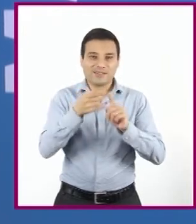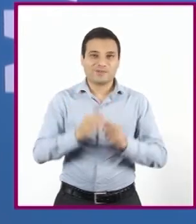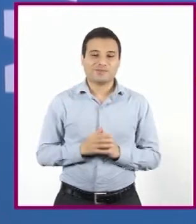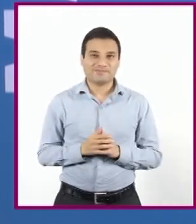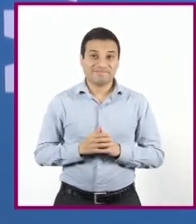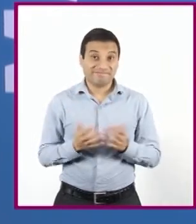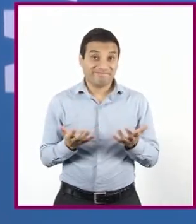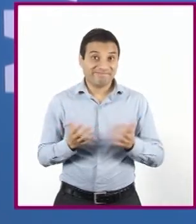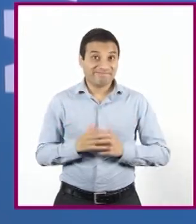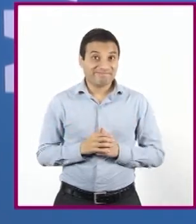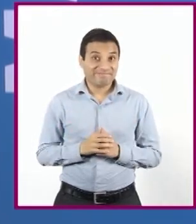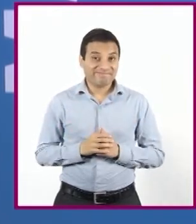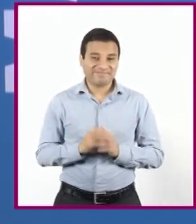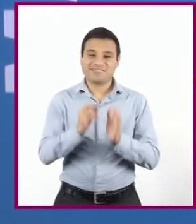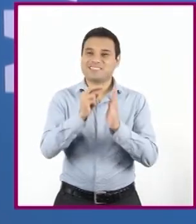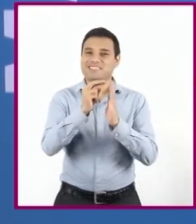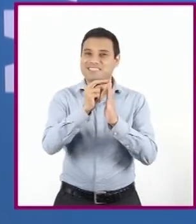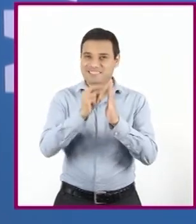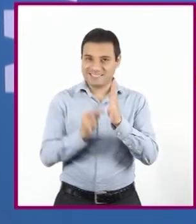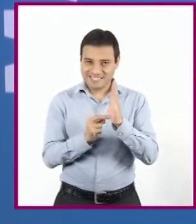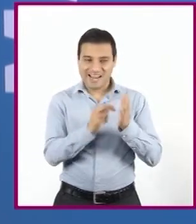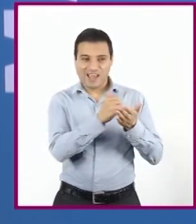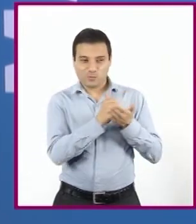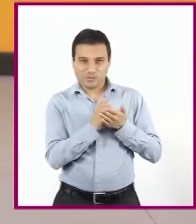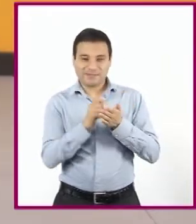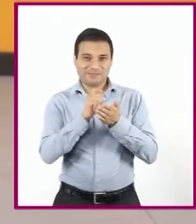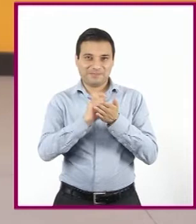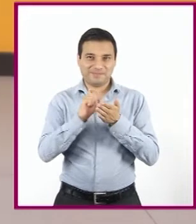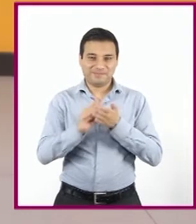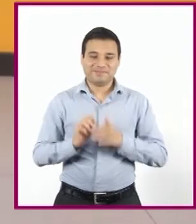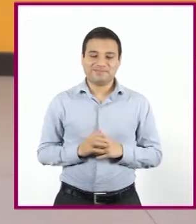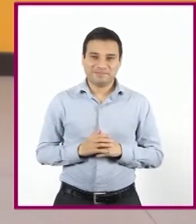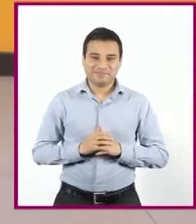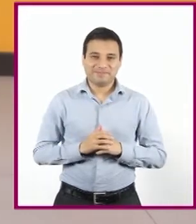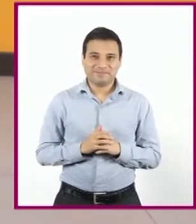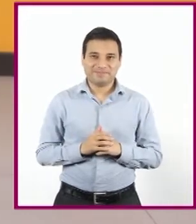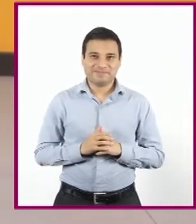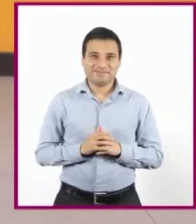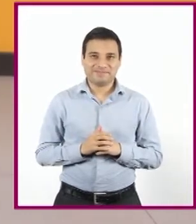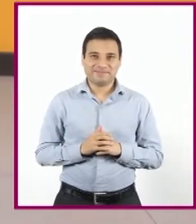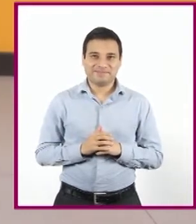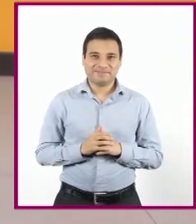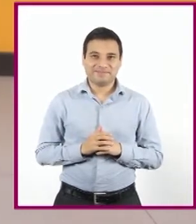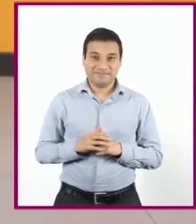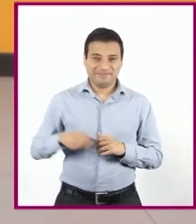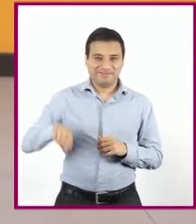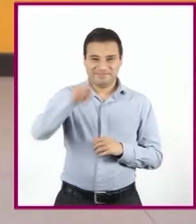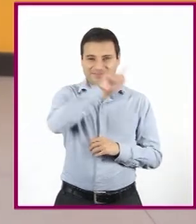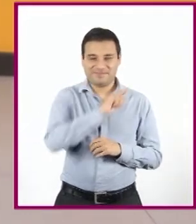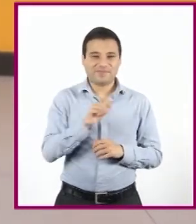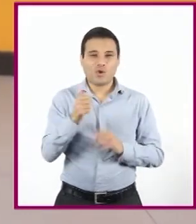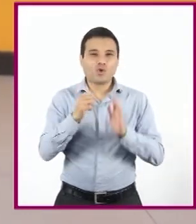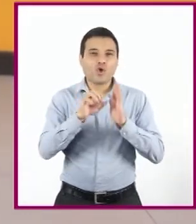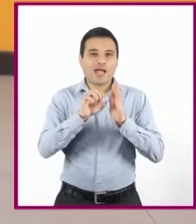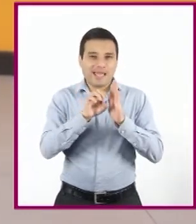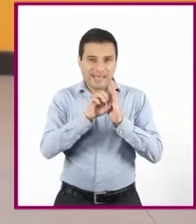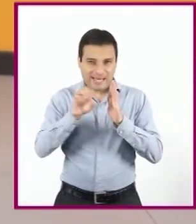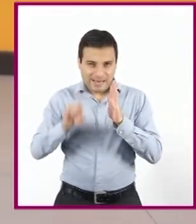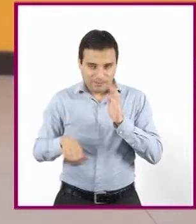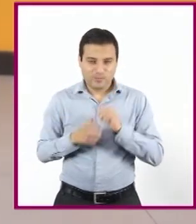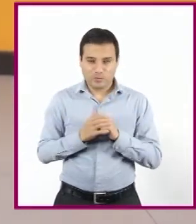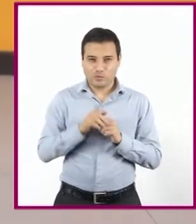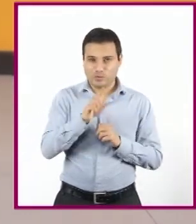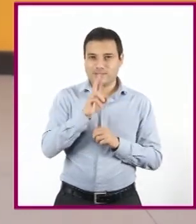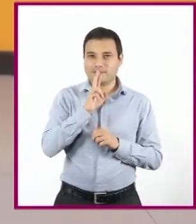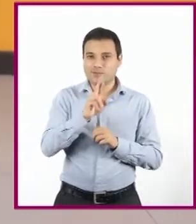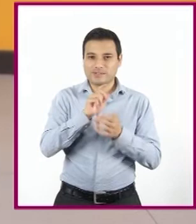de acuerdo con la regla general de esta sucesión. Les invitamos a resolver otros ejemplos de sucesiones